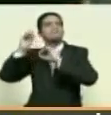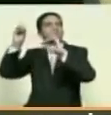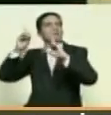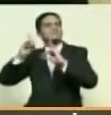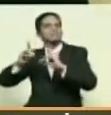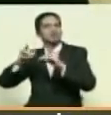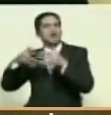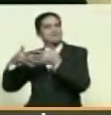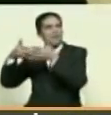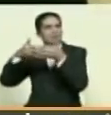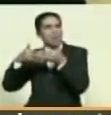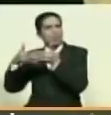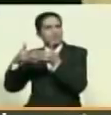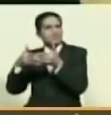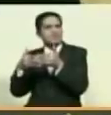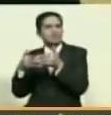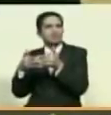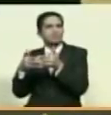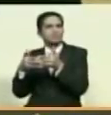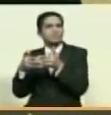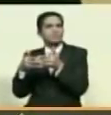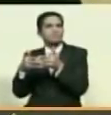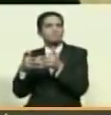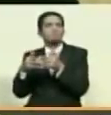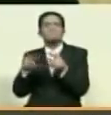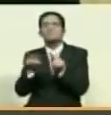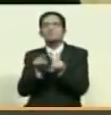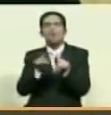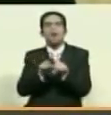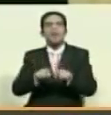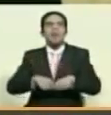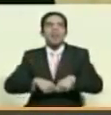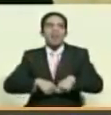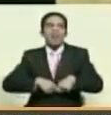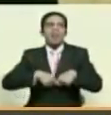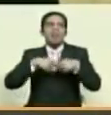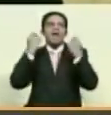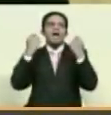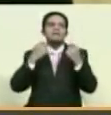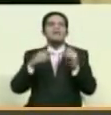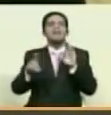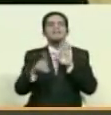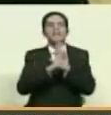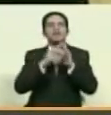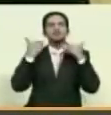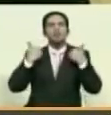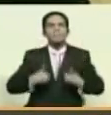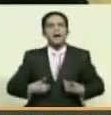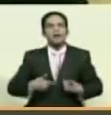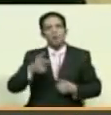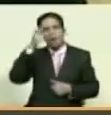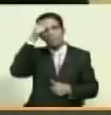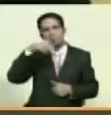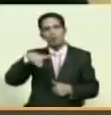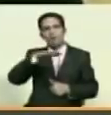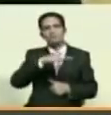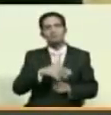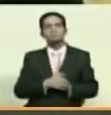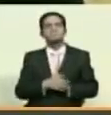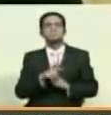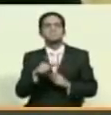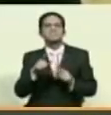coercitivas se traducen en violaciones de lesa humanidad a los pueblos donde son aplicadas. Se traducen en la